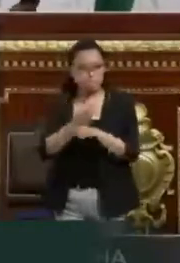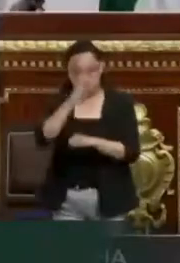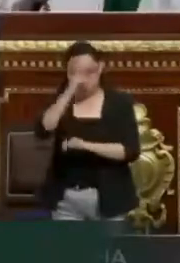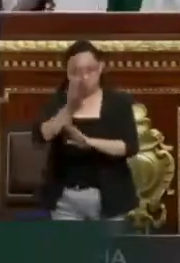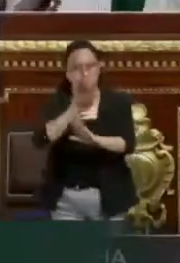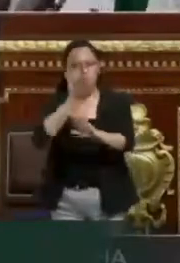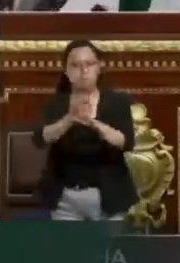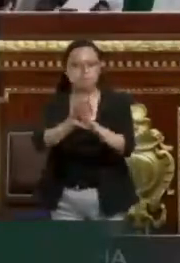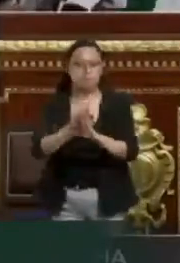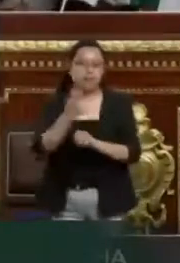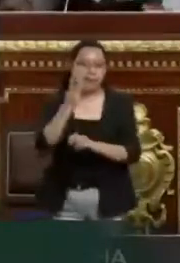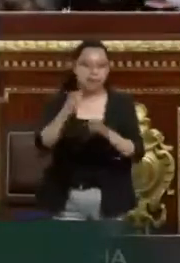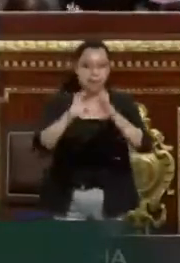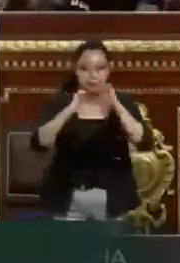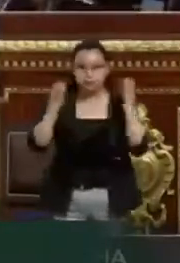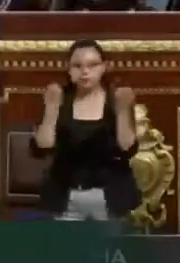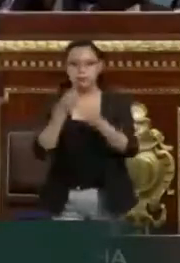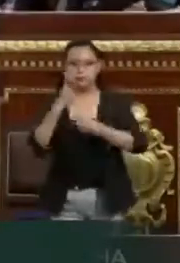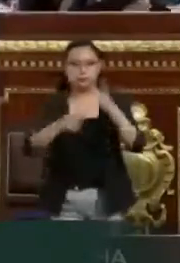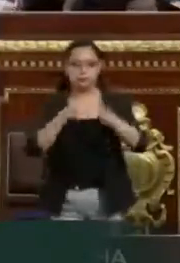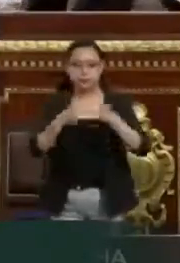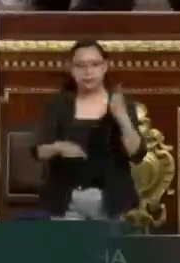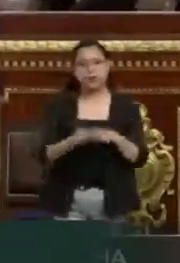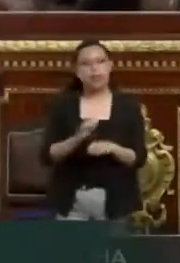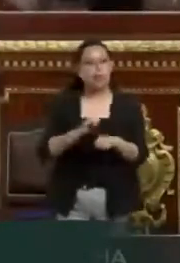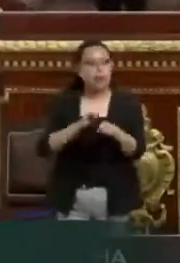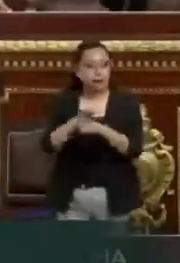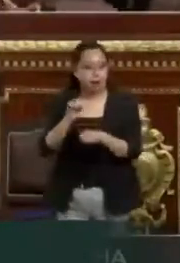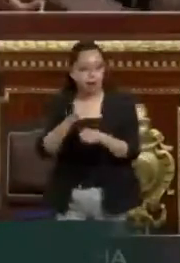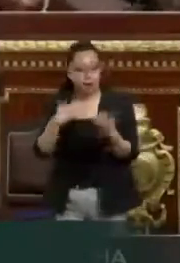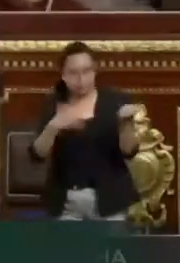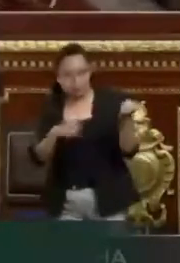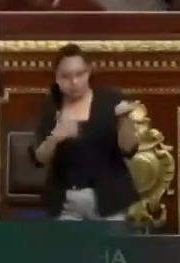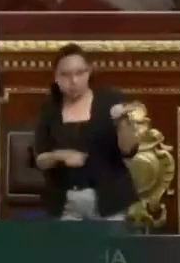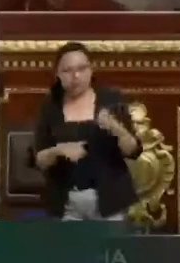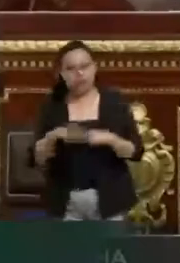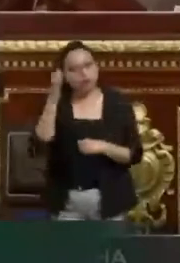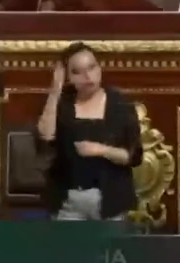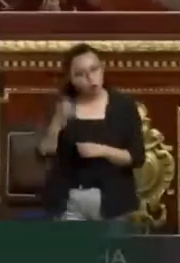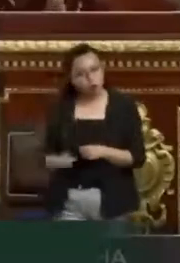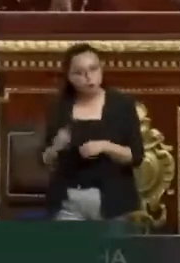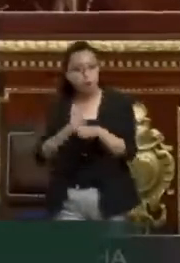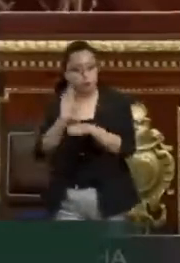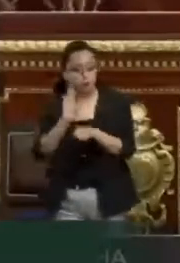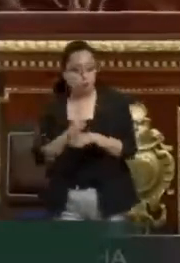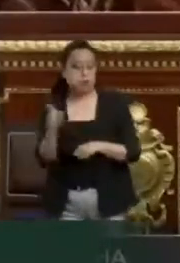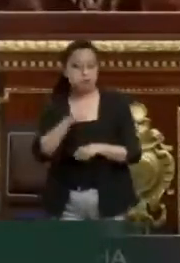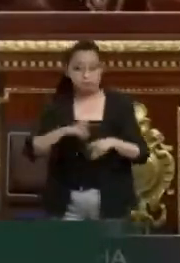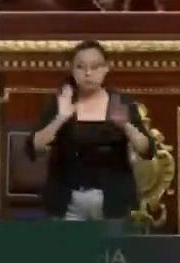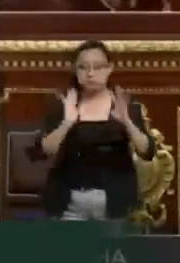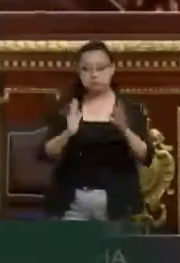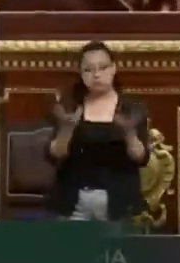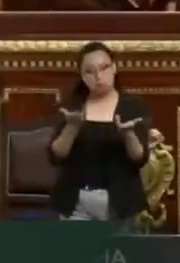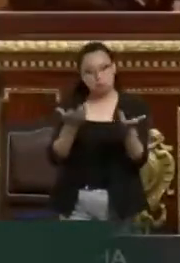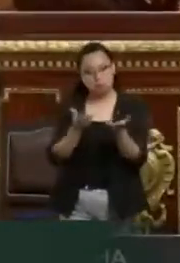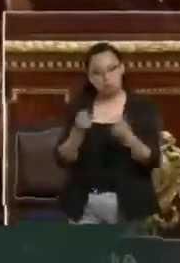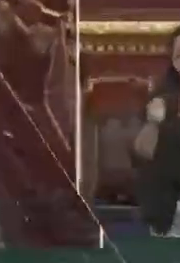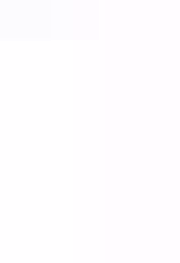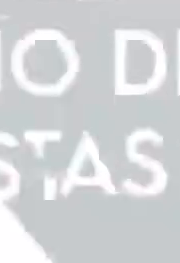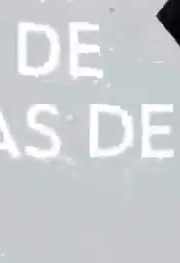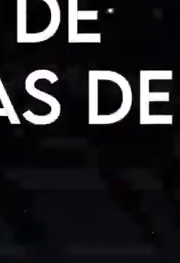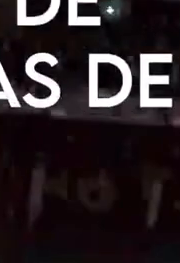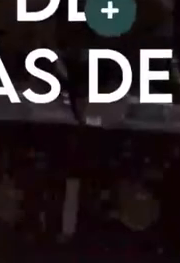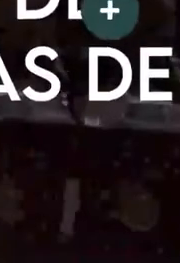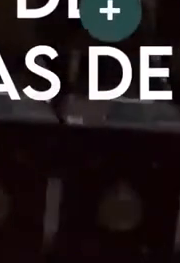evitar conatos de violencia en los lugares donde se dan las justas deportivas, como recién ocurrió en el Estadio La Corregidora en Querétaro.